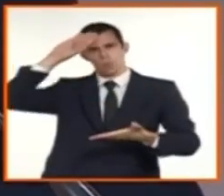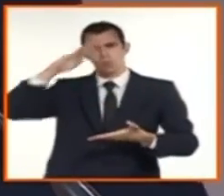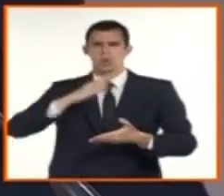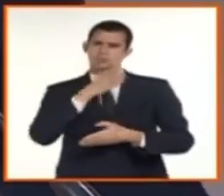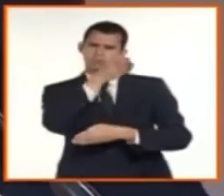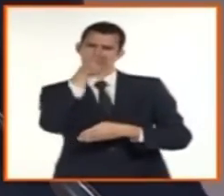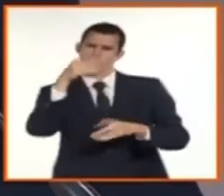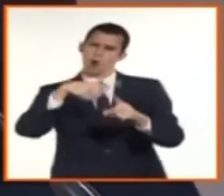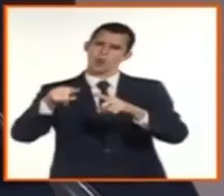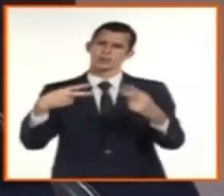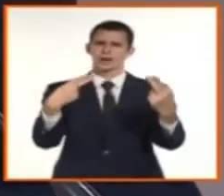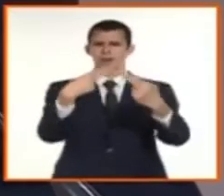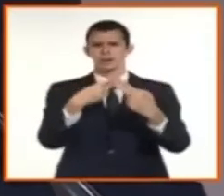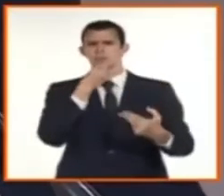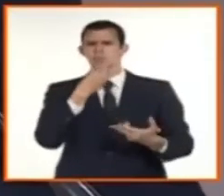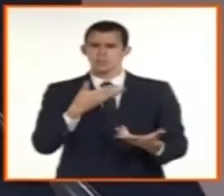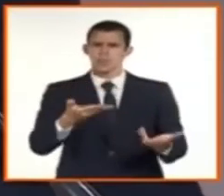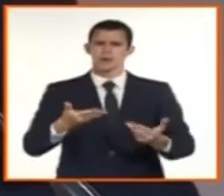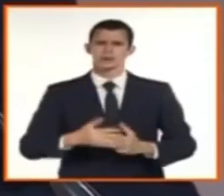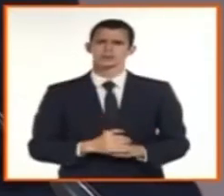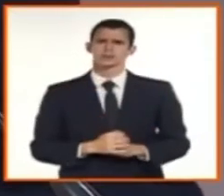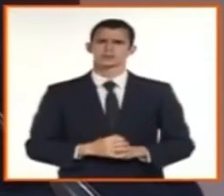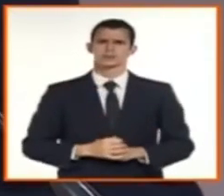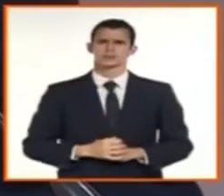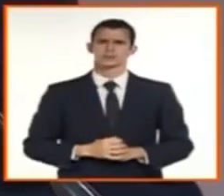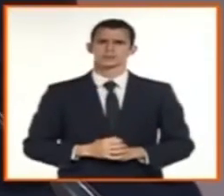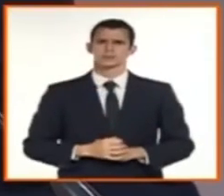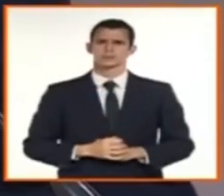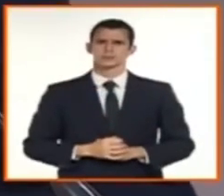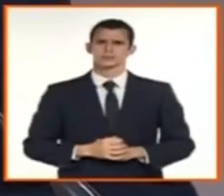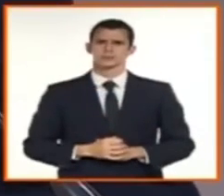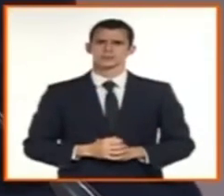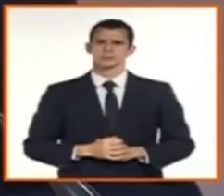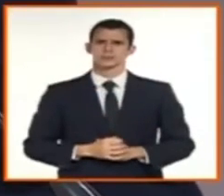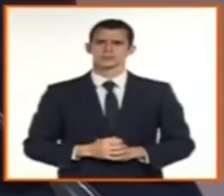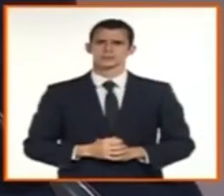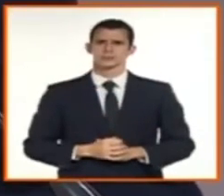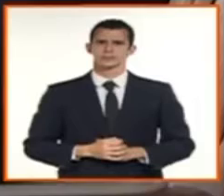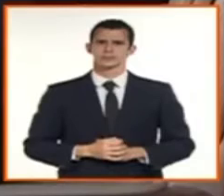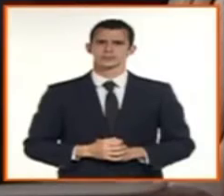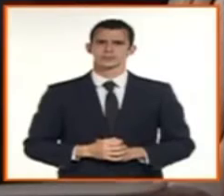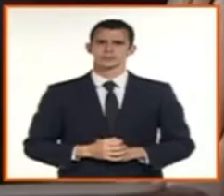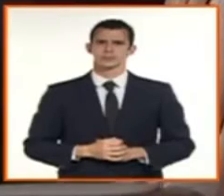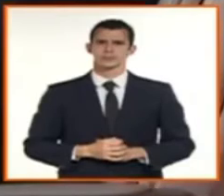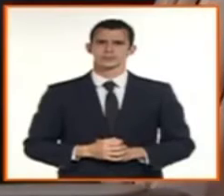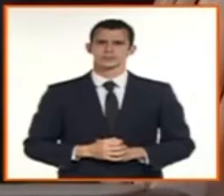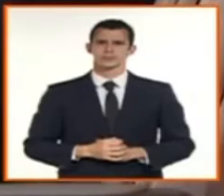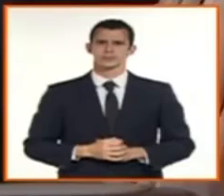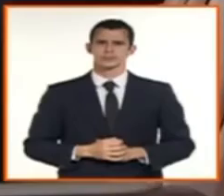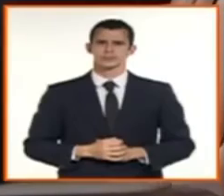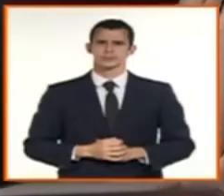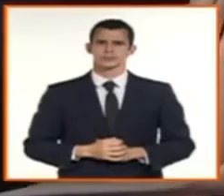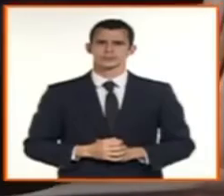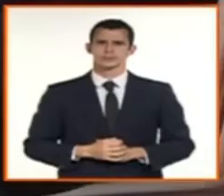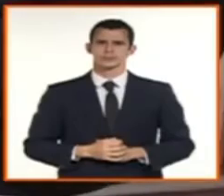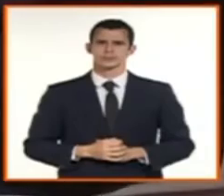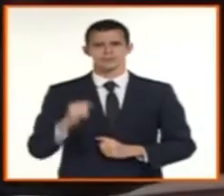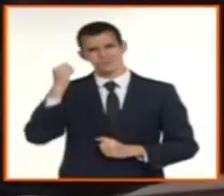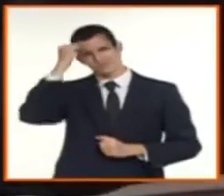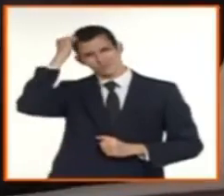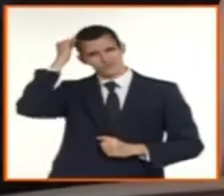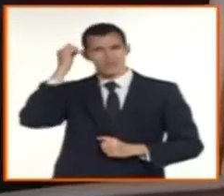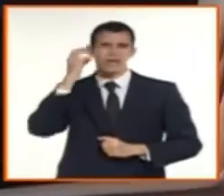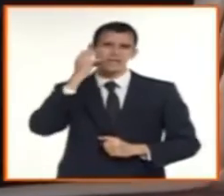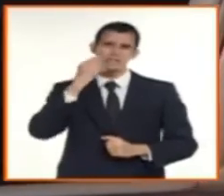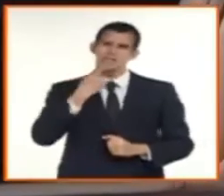estamos en la mayor disposición de dialogar en ese sentido el año próximo será también el año